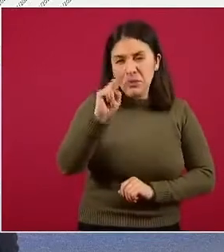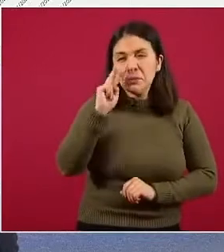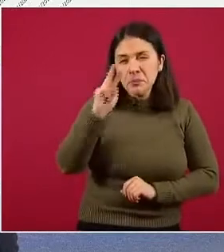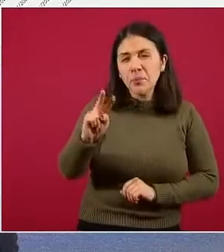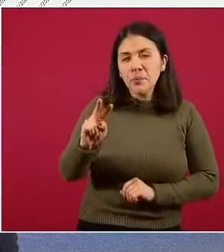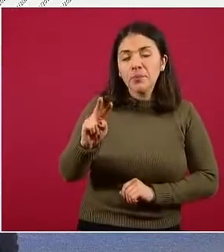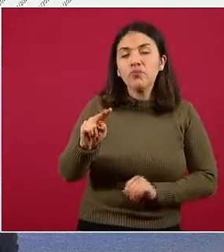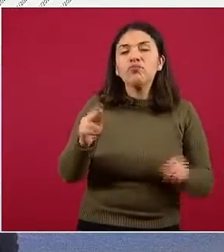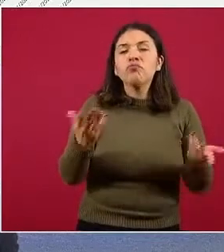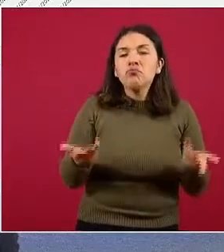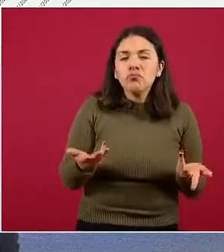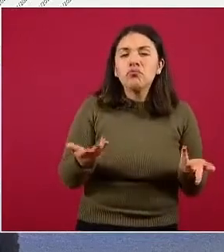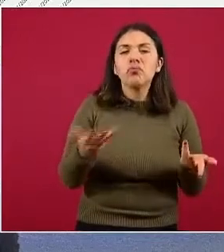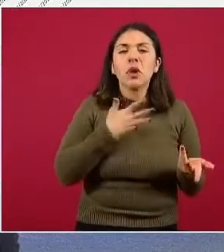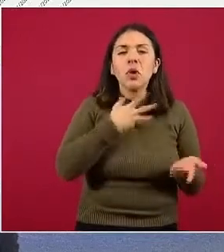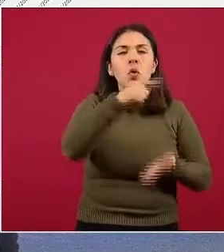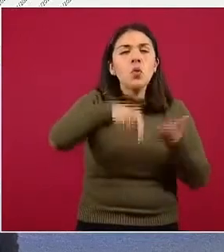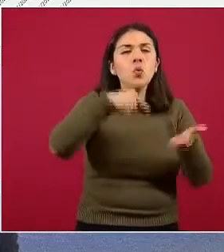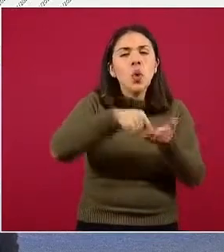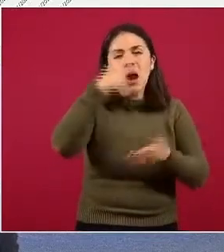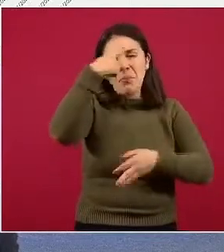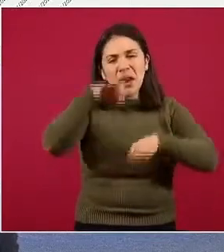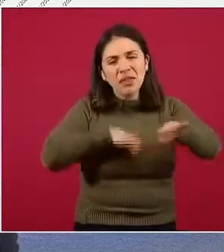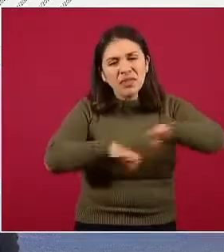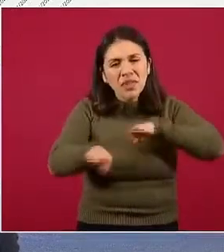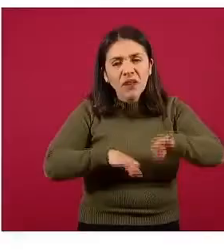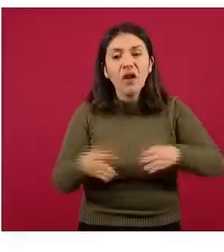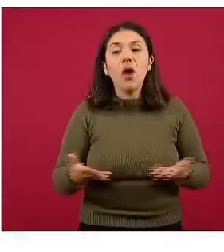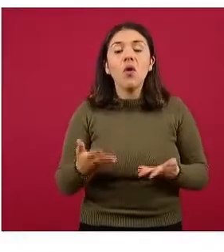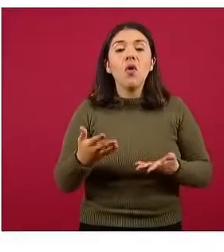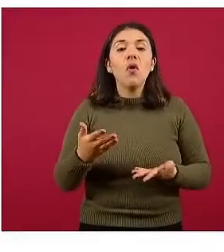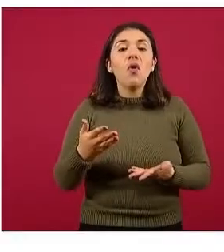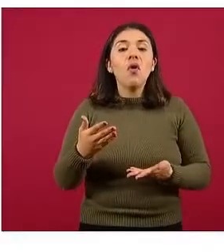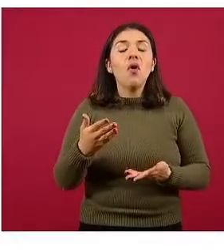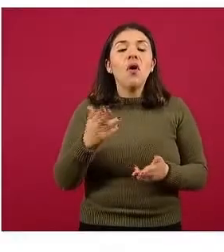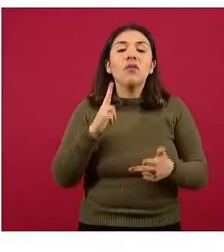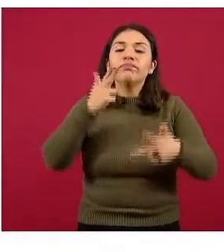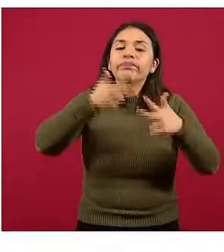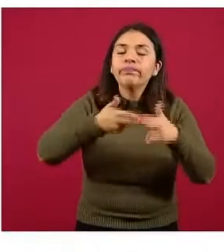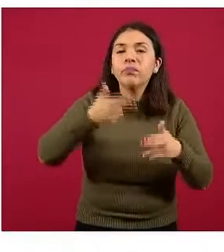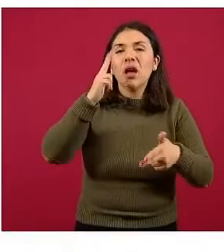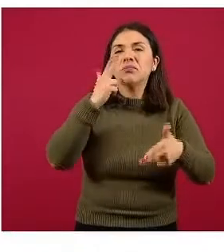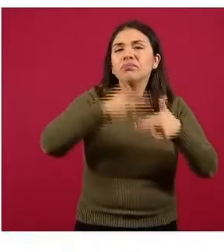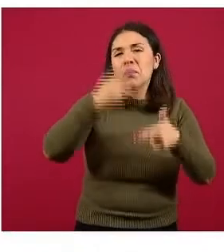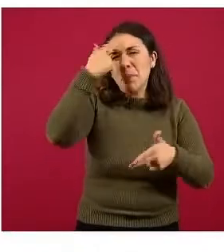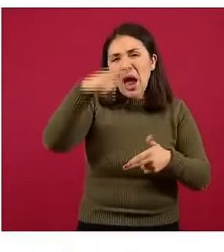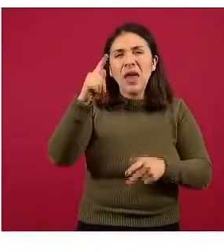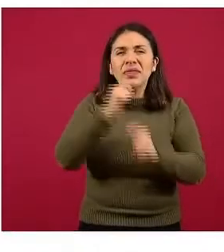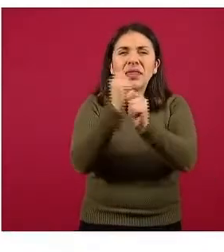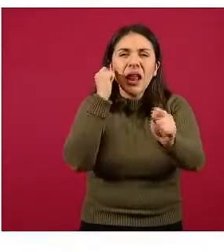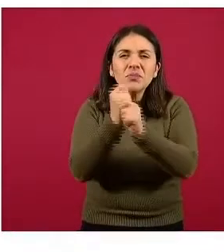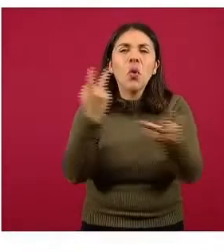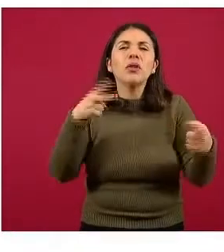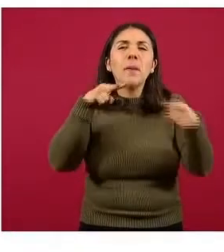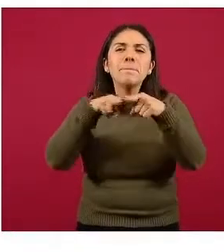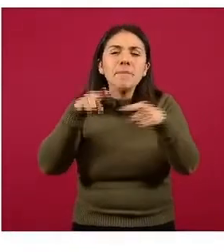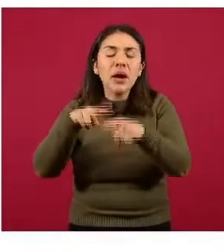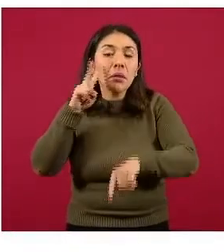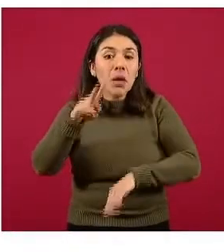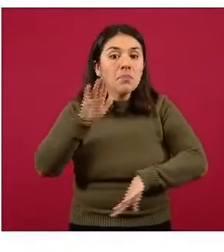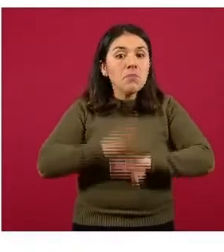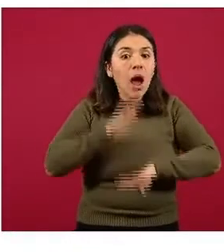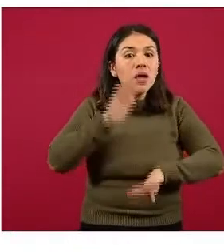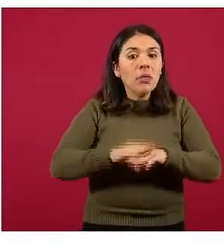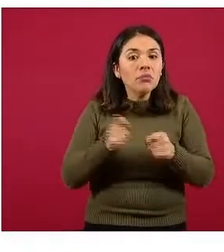los lugares de trabajo, estaciones de transporte, parques, etcétera, se va incrementando a